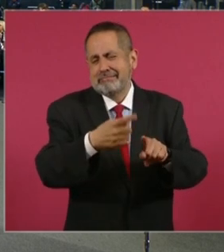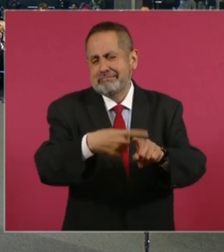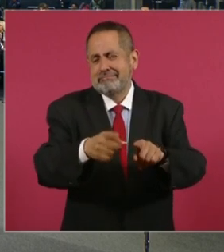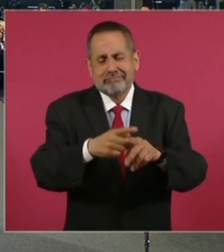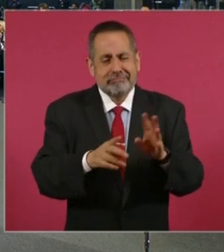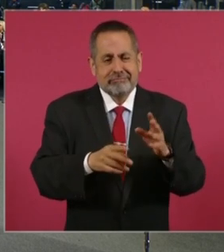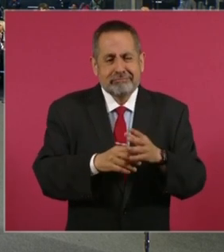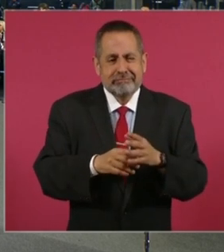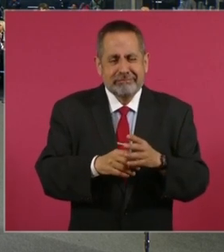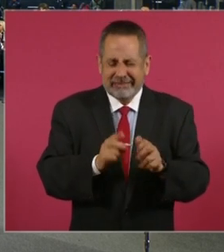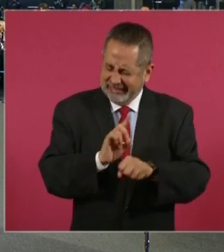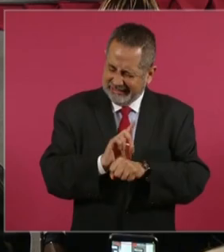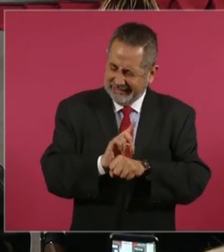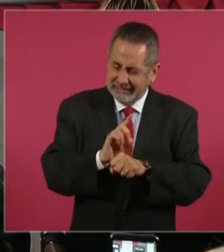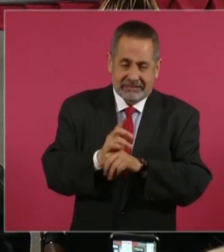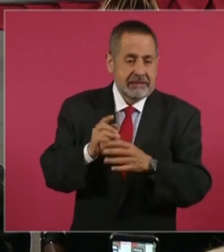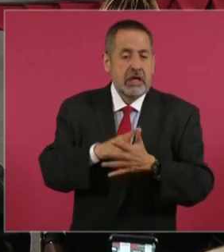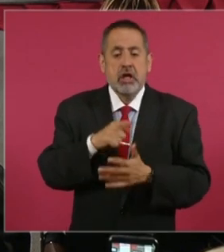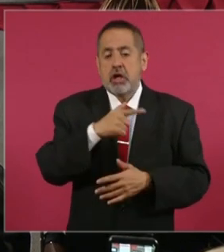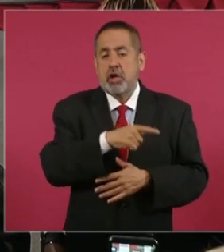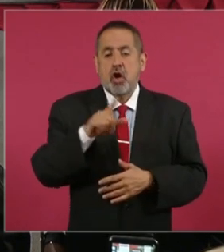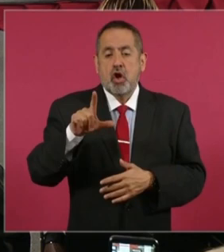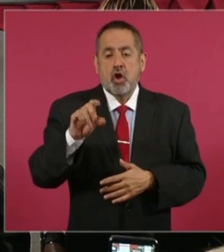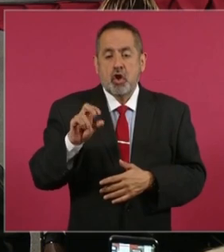pero Loret.